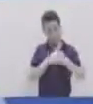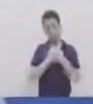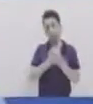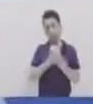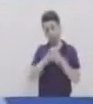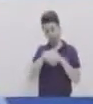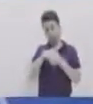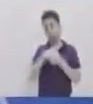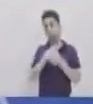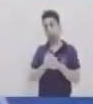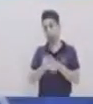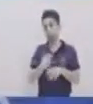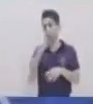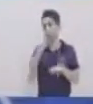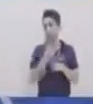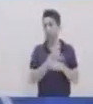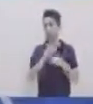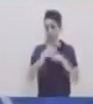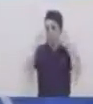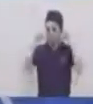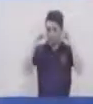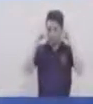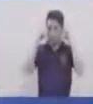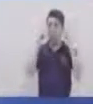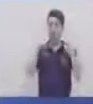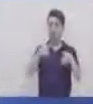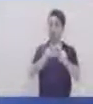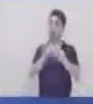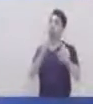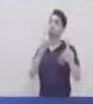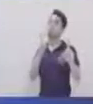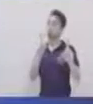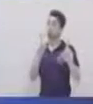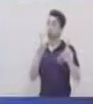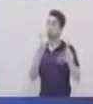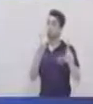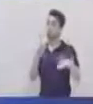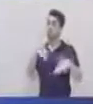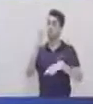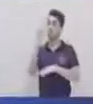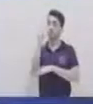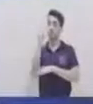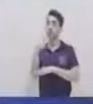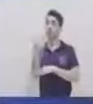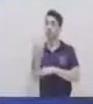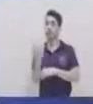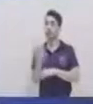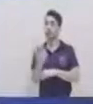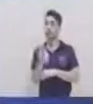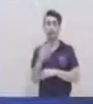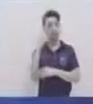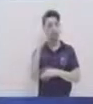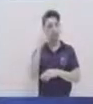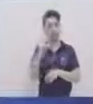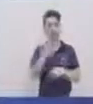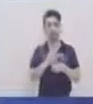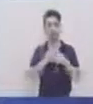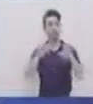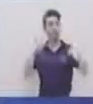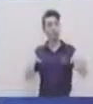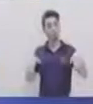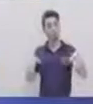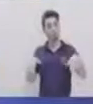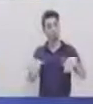lavado constante de tus manos, el uso de la mascarilla, el distanciamiento y lo más importante, que recuerda